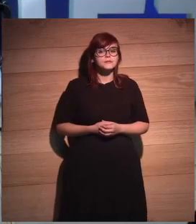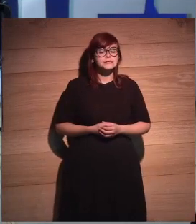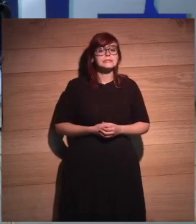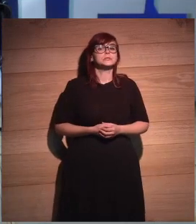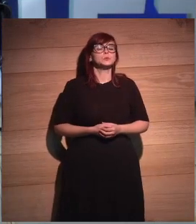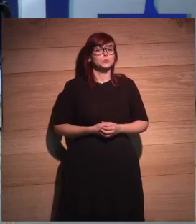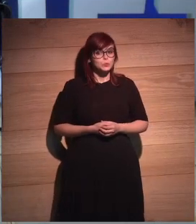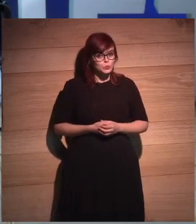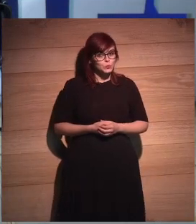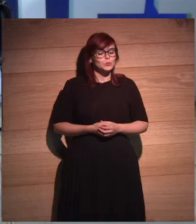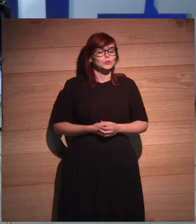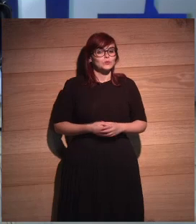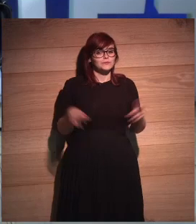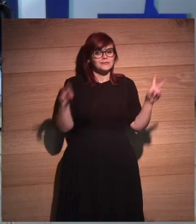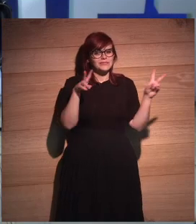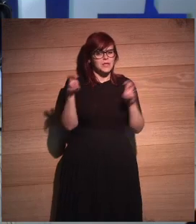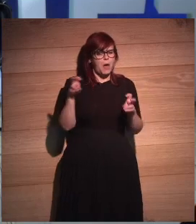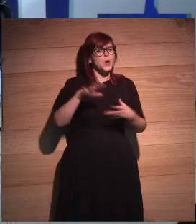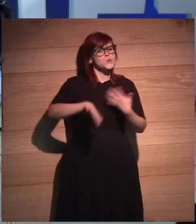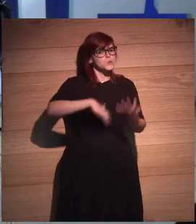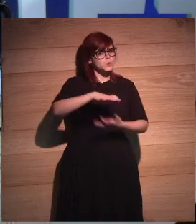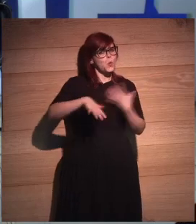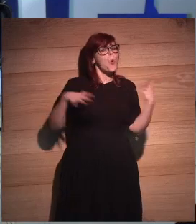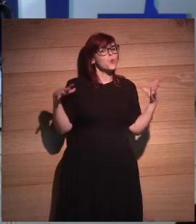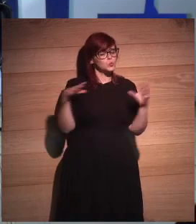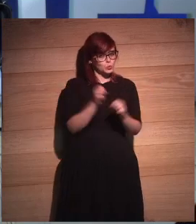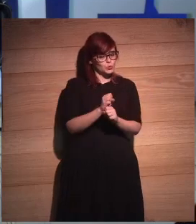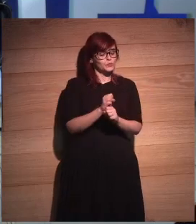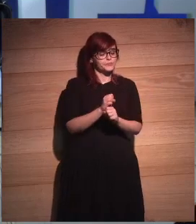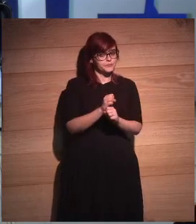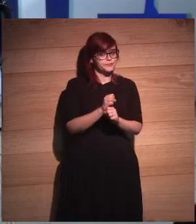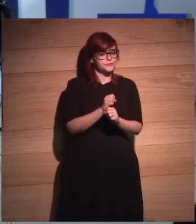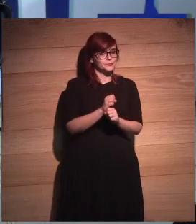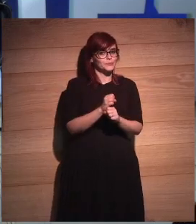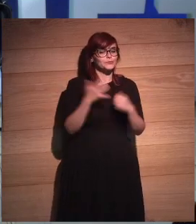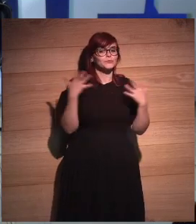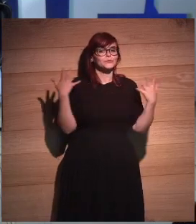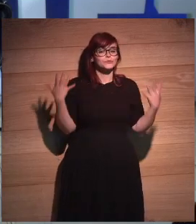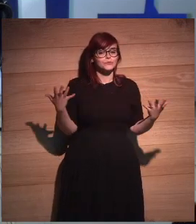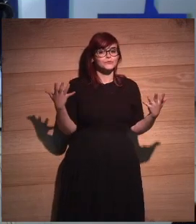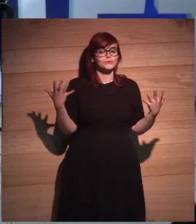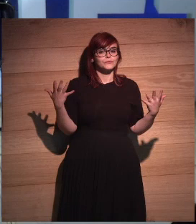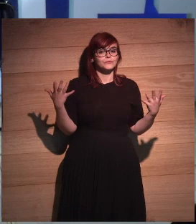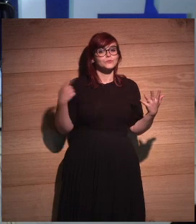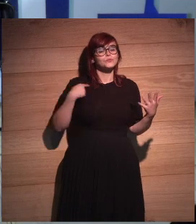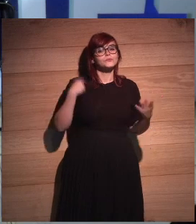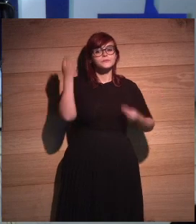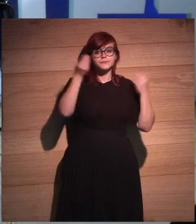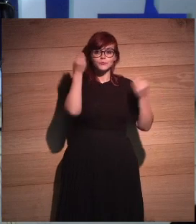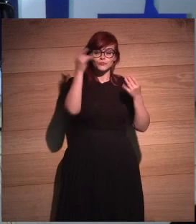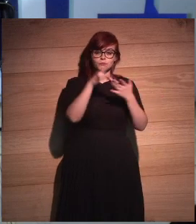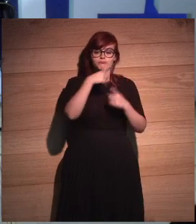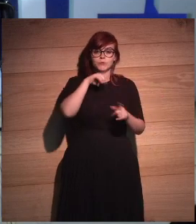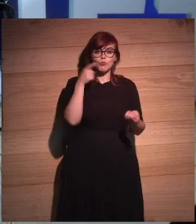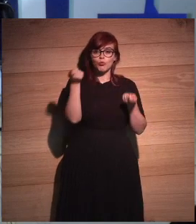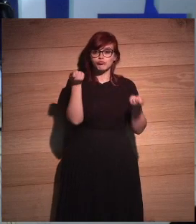Este es un asunto muy complejo. Hay cosas que yo creo que se